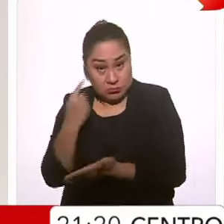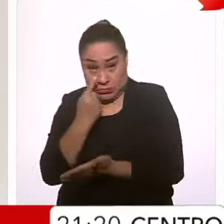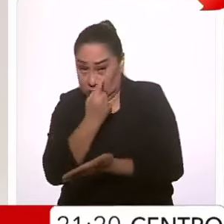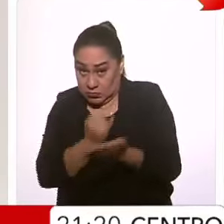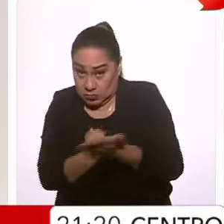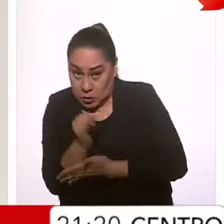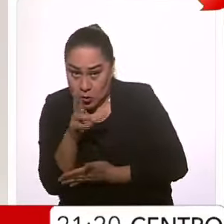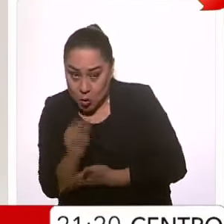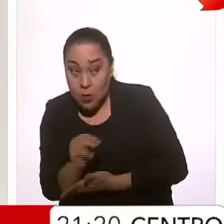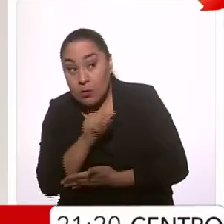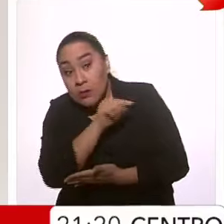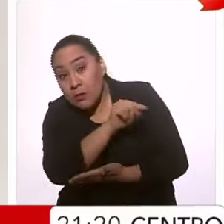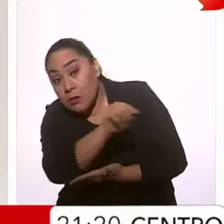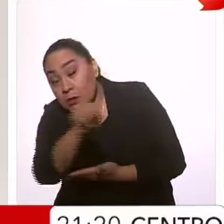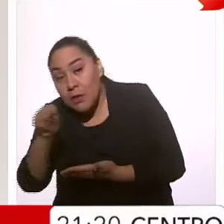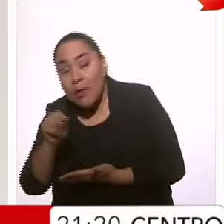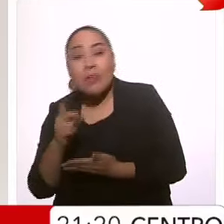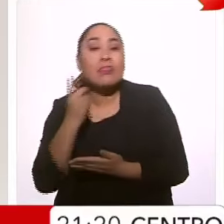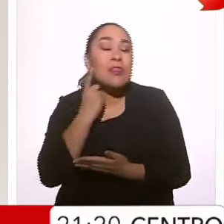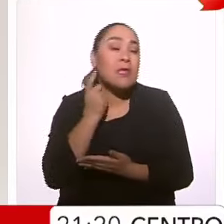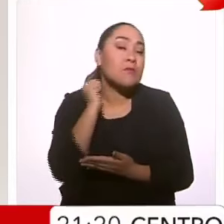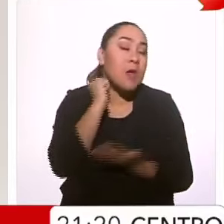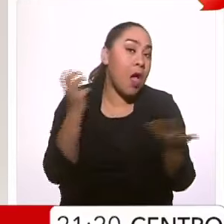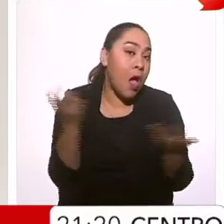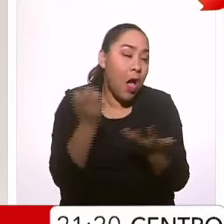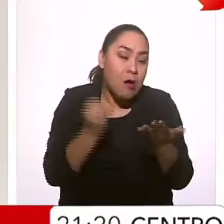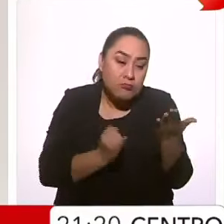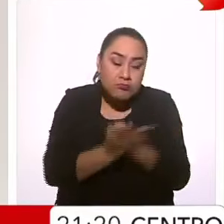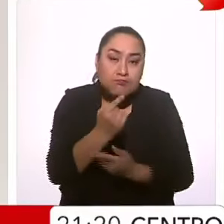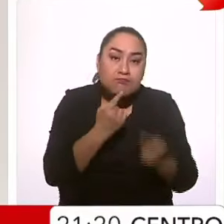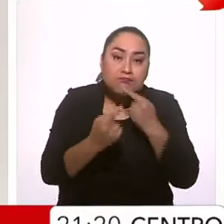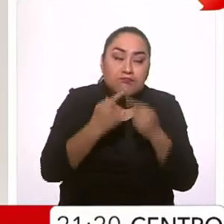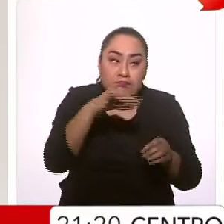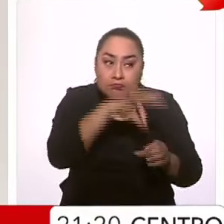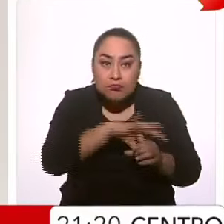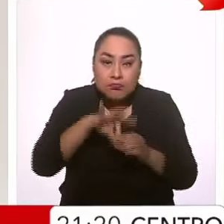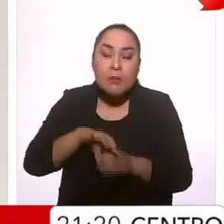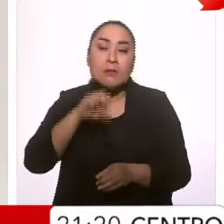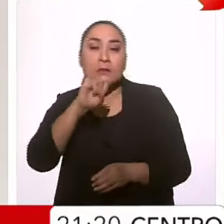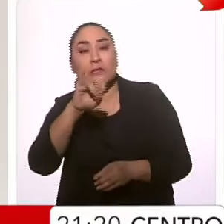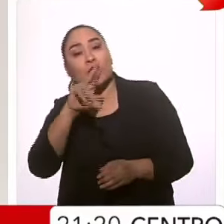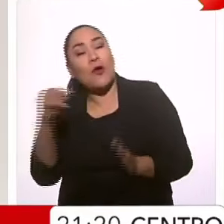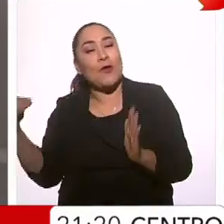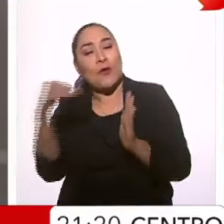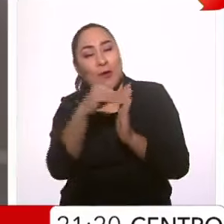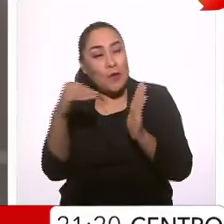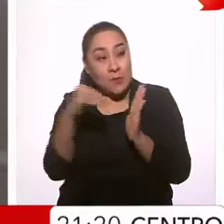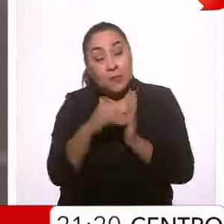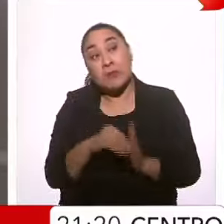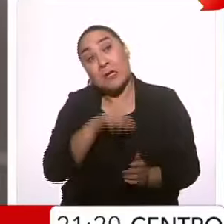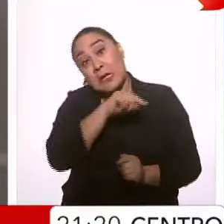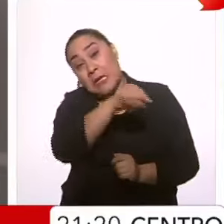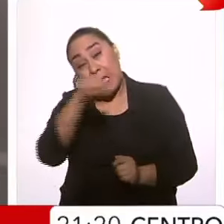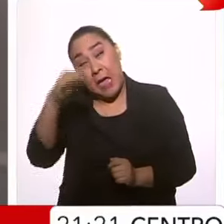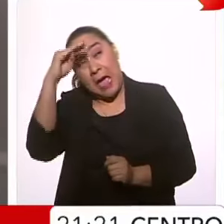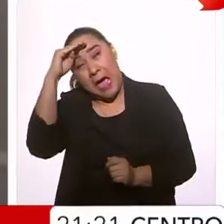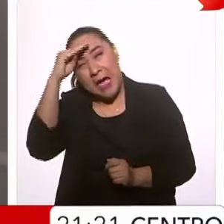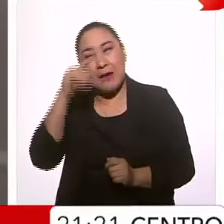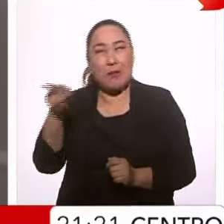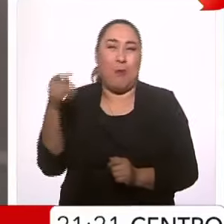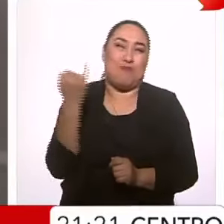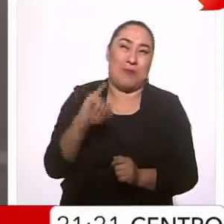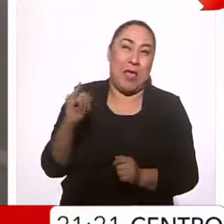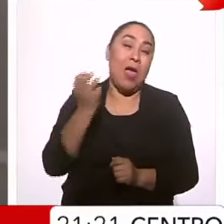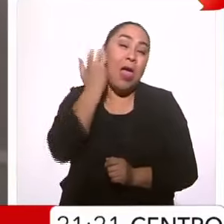esa pluralidad política representada. Si quienes cuestionan y critican que es una estrategia